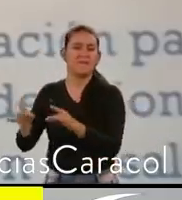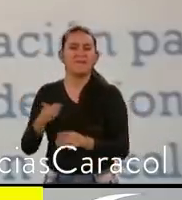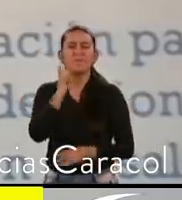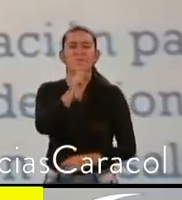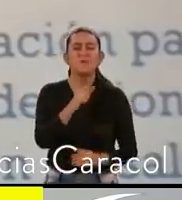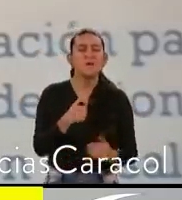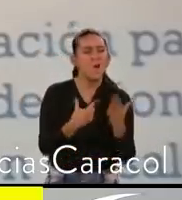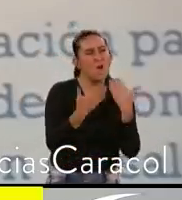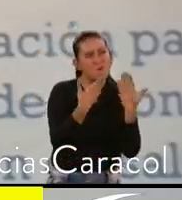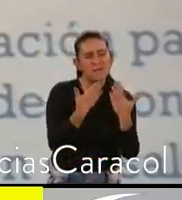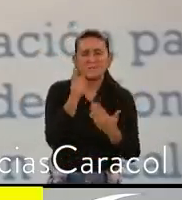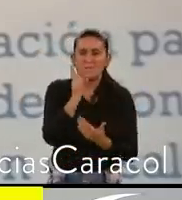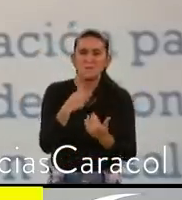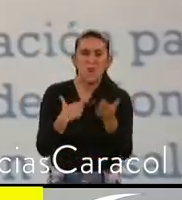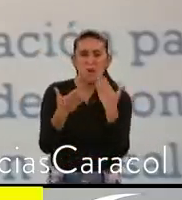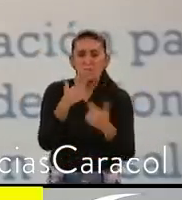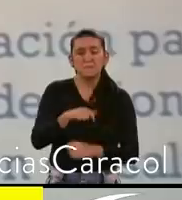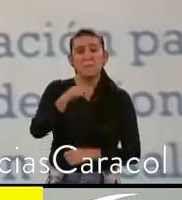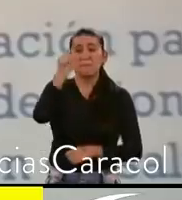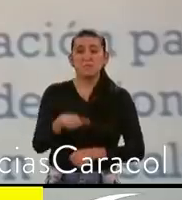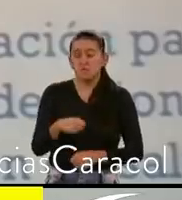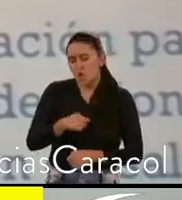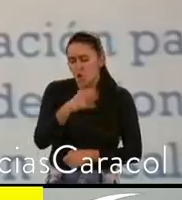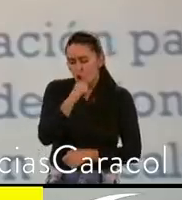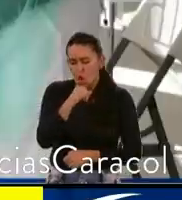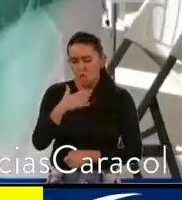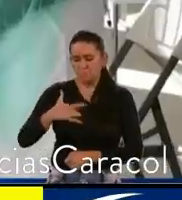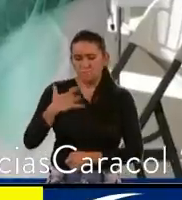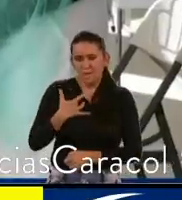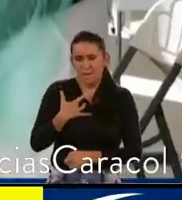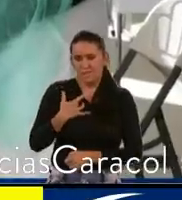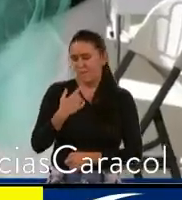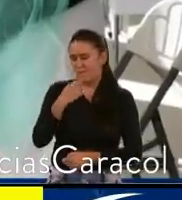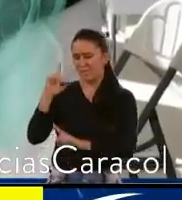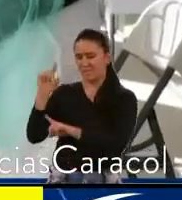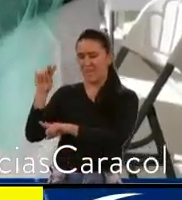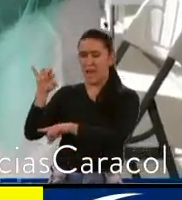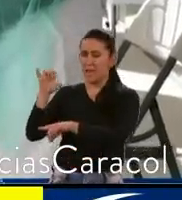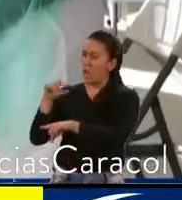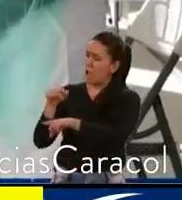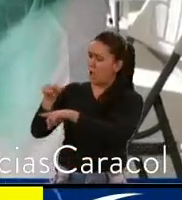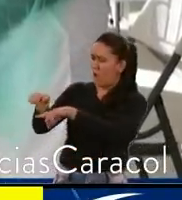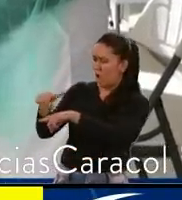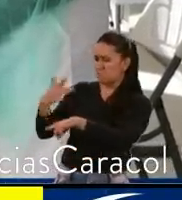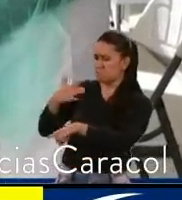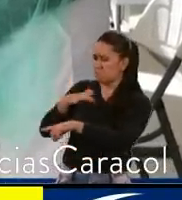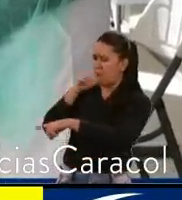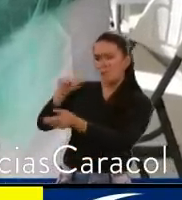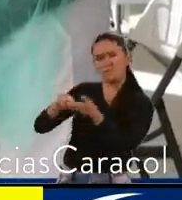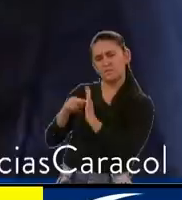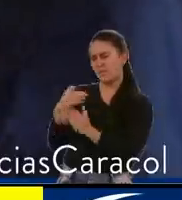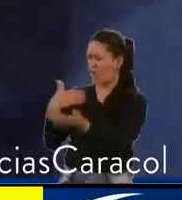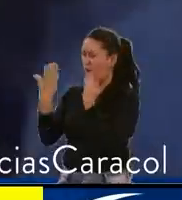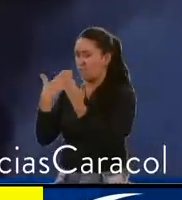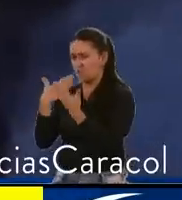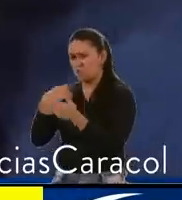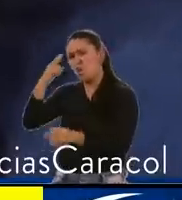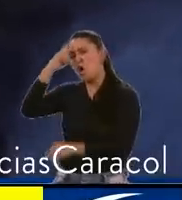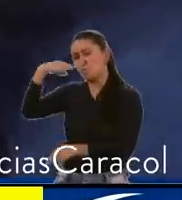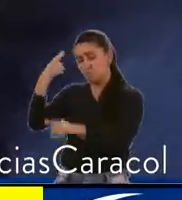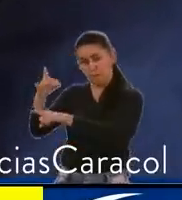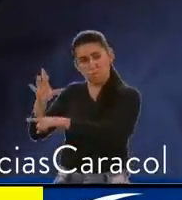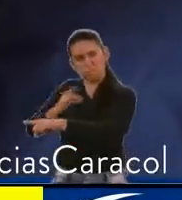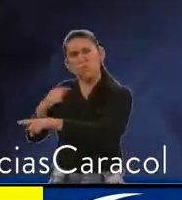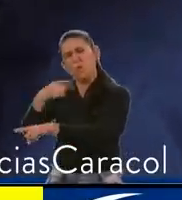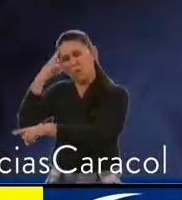a alguien que no tenga síntomas. Usted me da confianza a Daniela porque no tiene síntomas, pero yo no sé si está infectada.